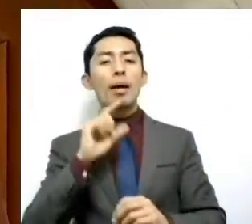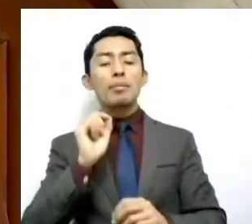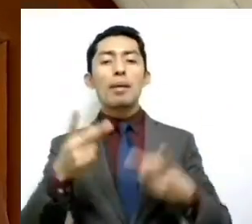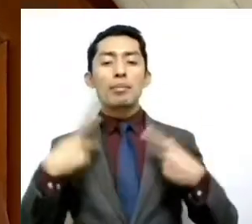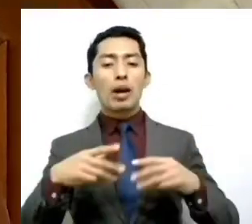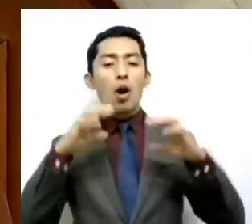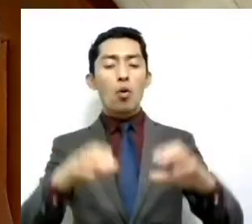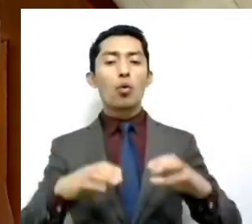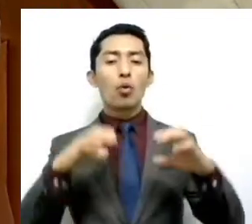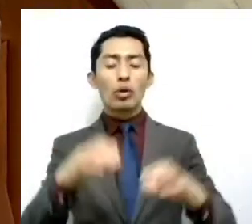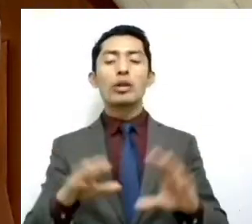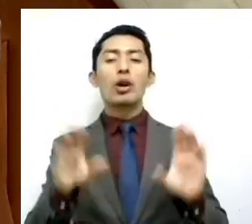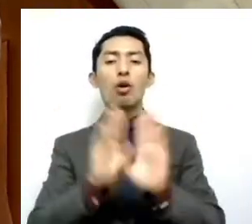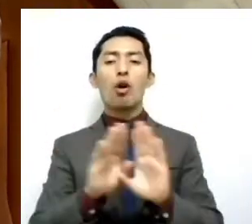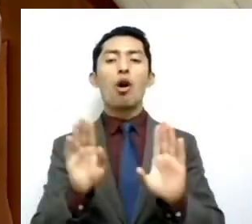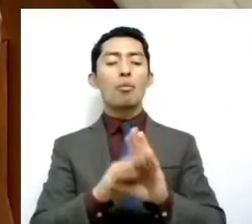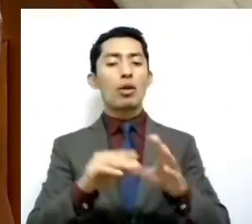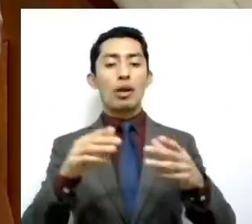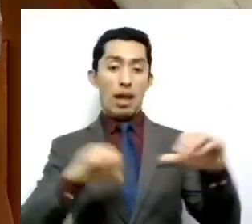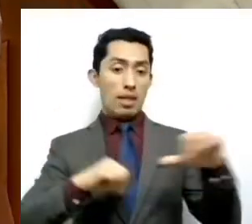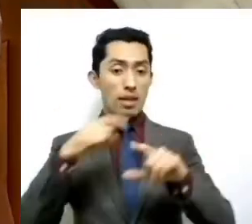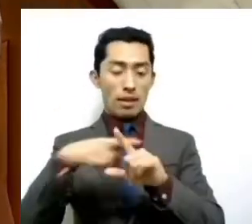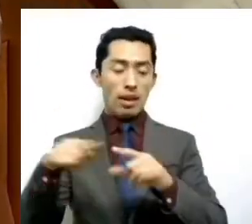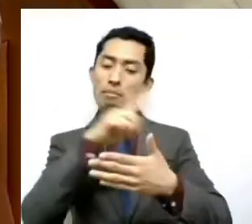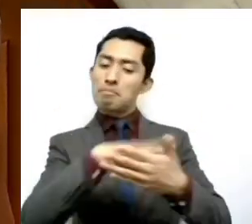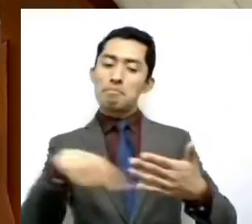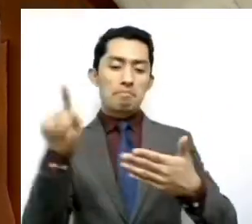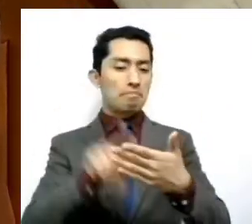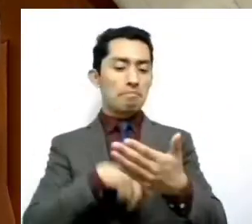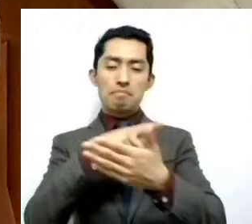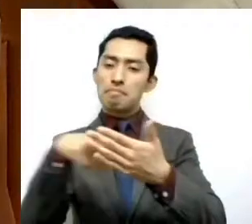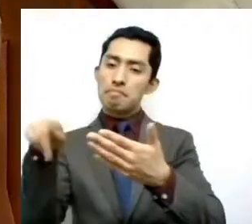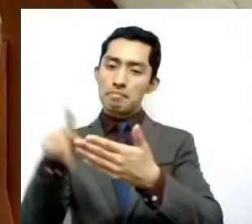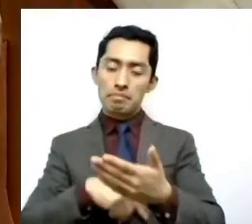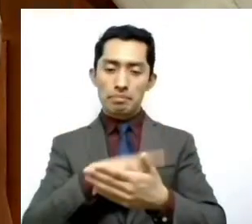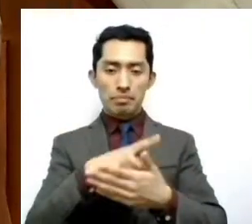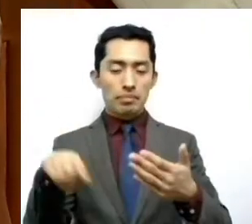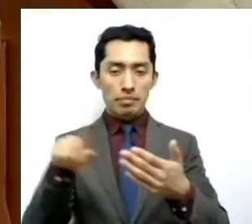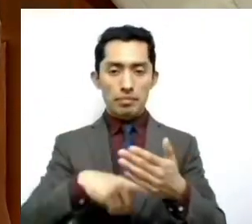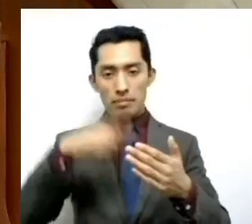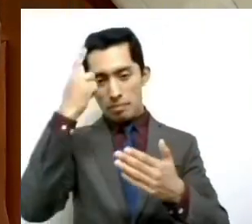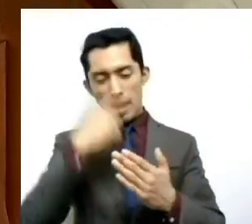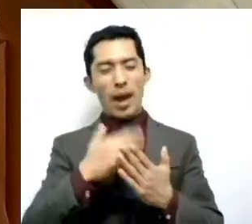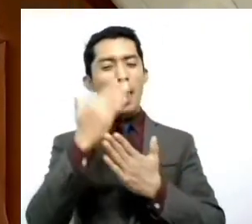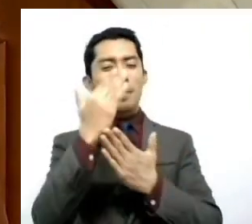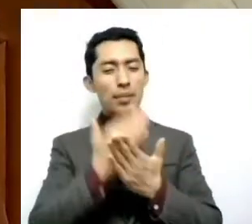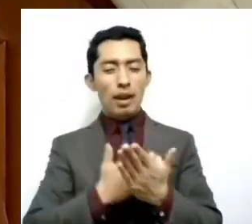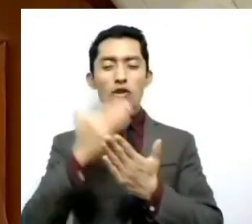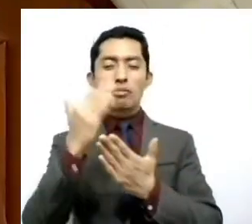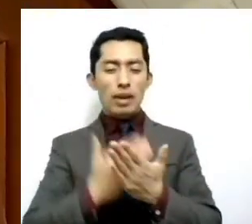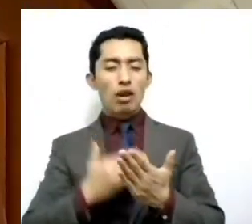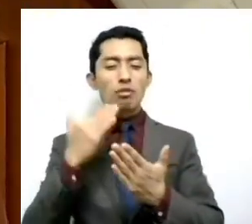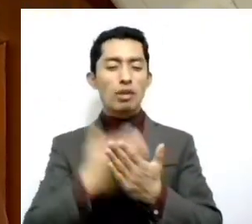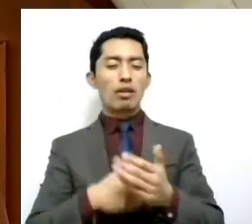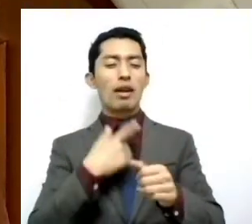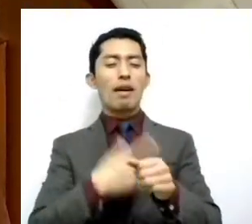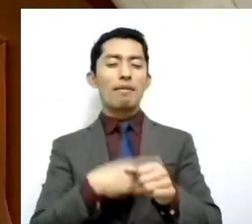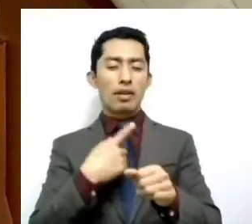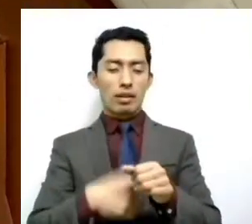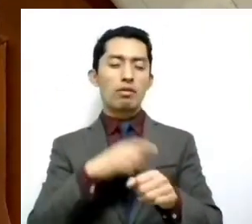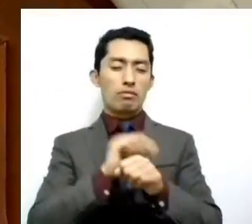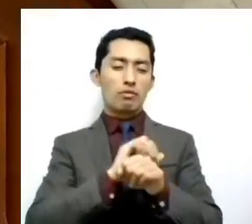la suspensión de actividades que corresponden a la fase de mitigación o contención comunitaria del